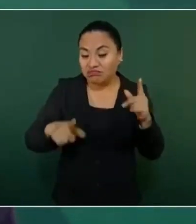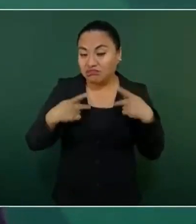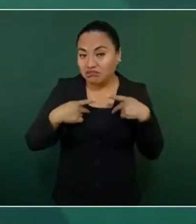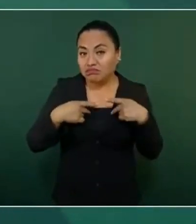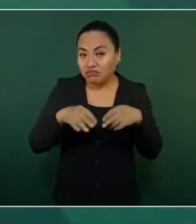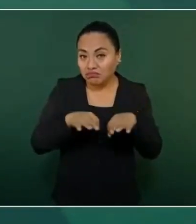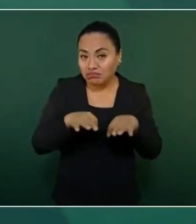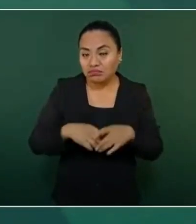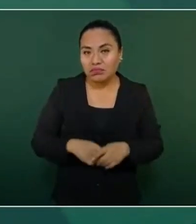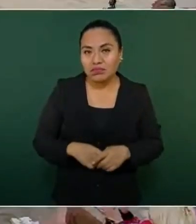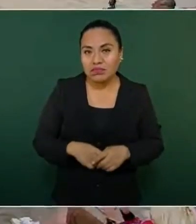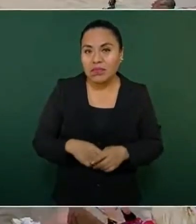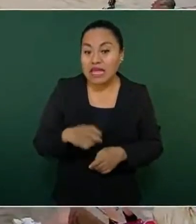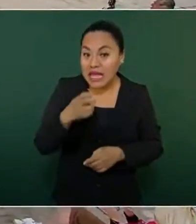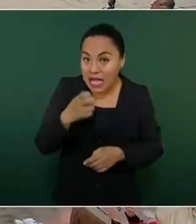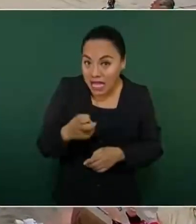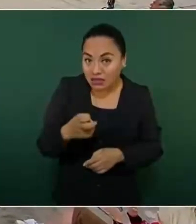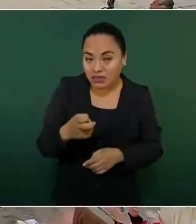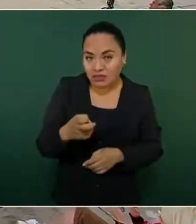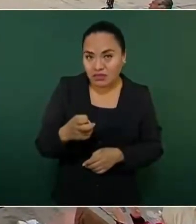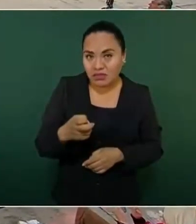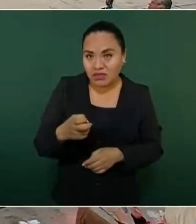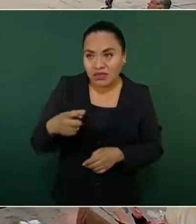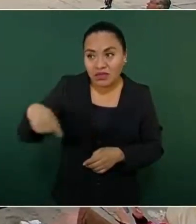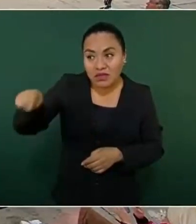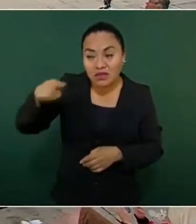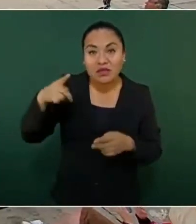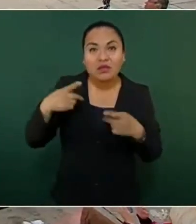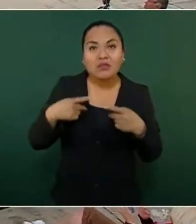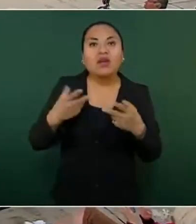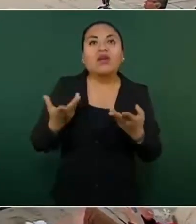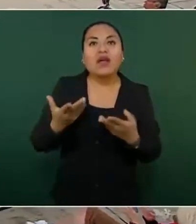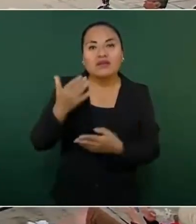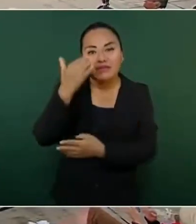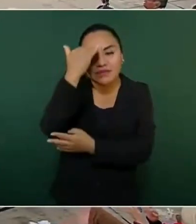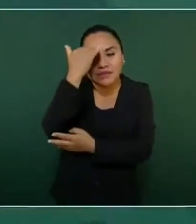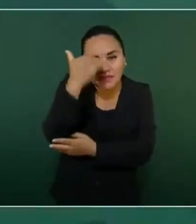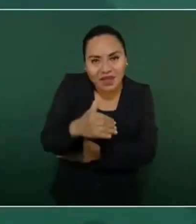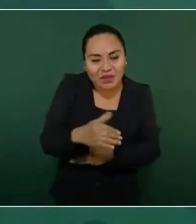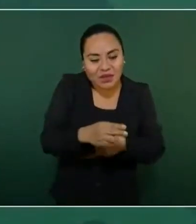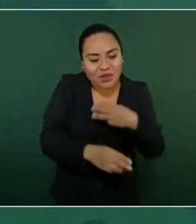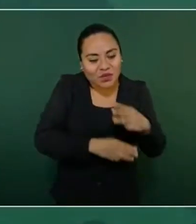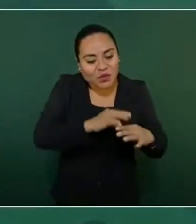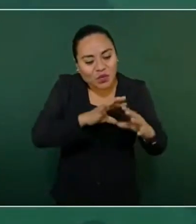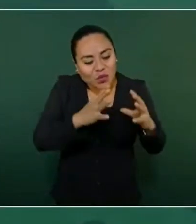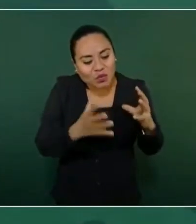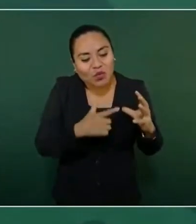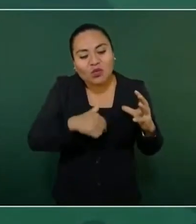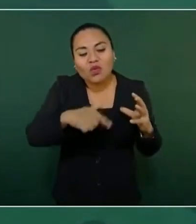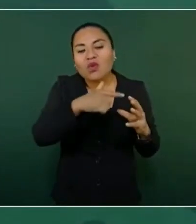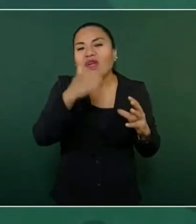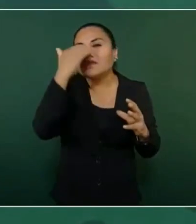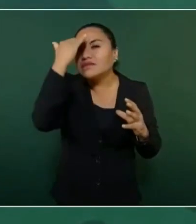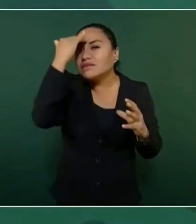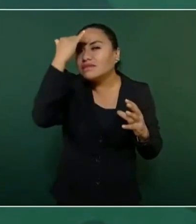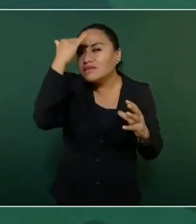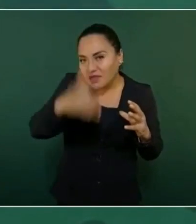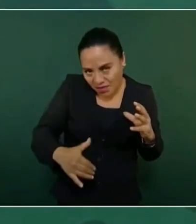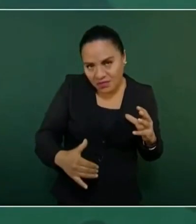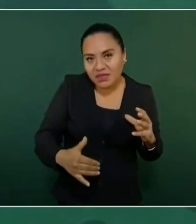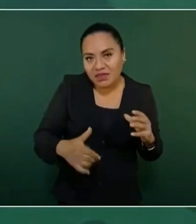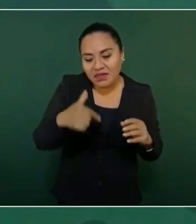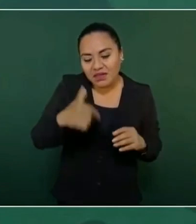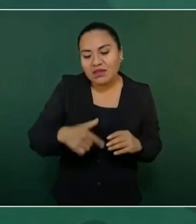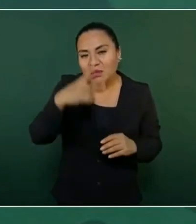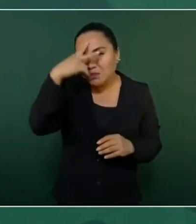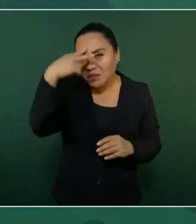Entonces, eso es reconocido en el mundo, la calidad y la responsabilidad